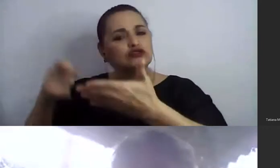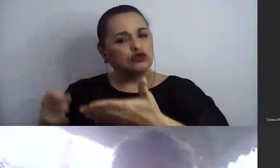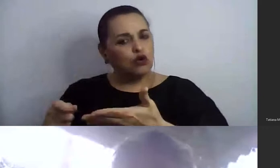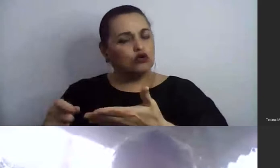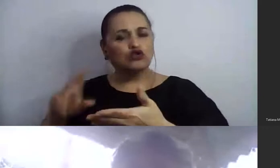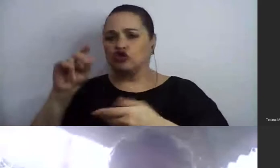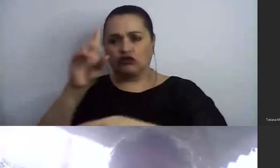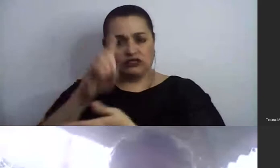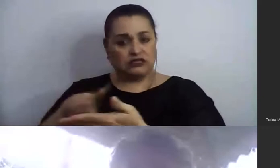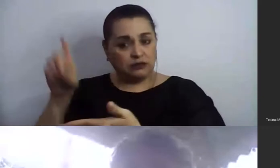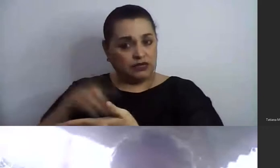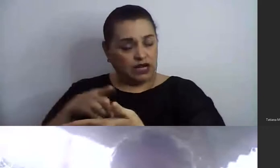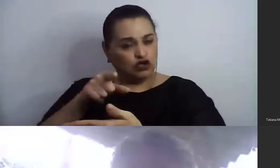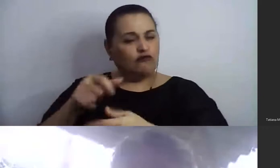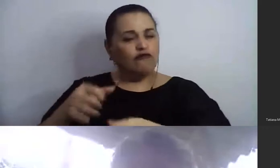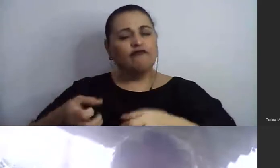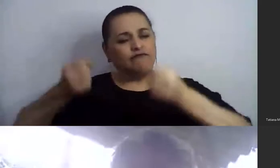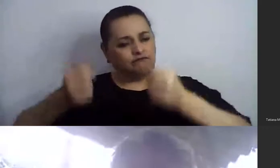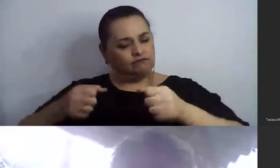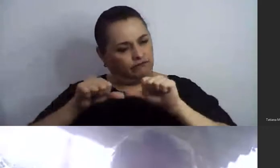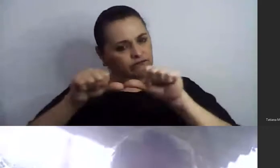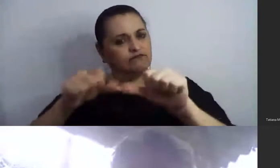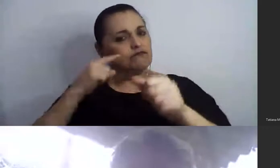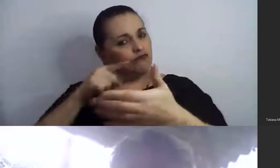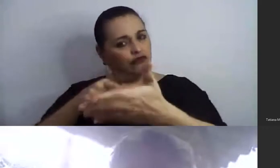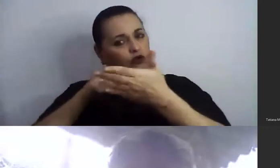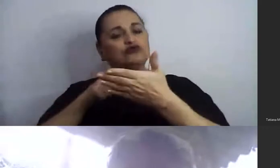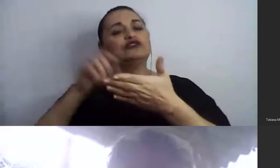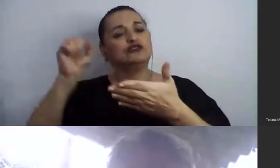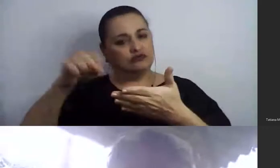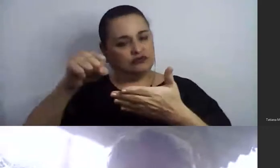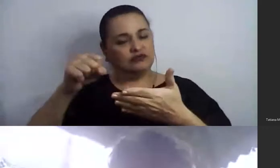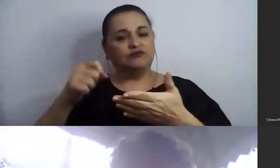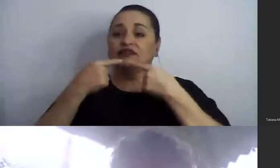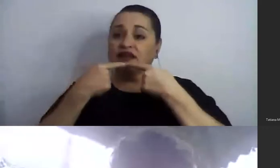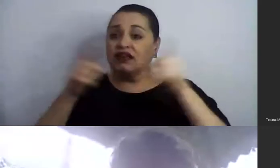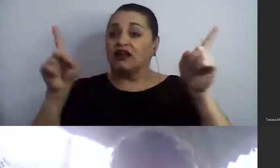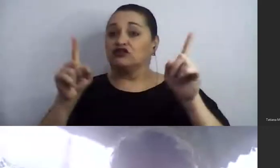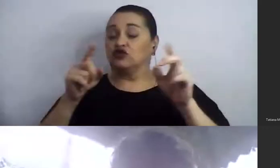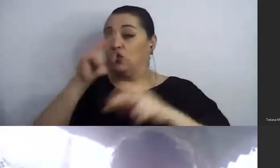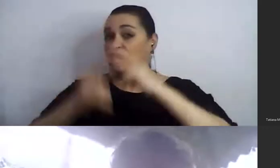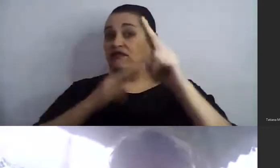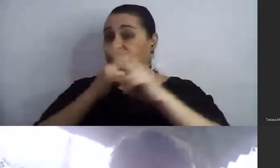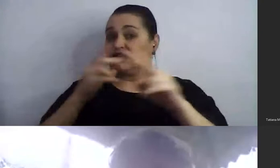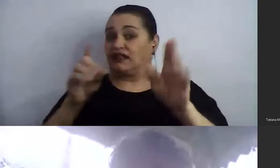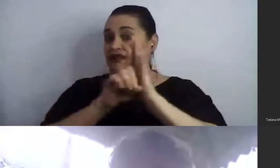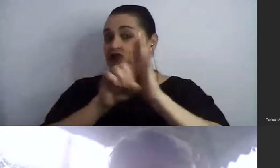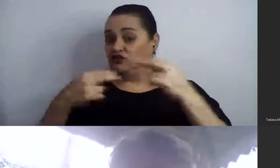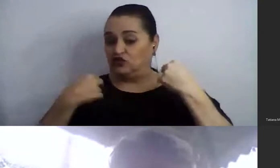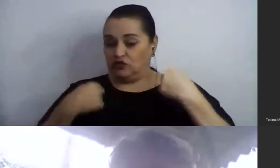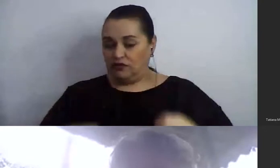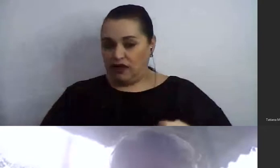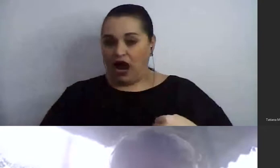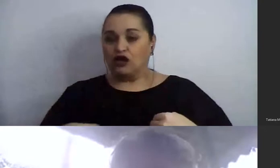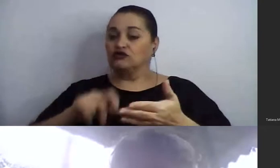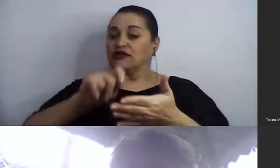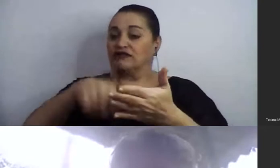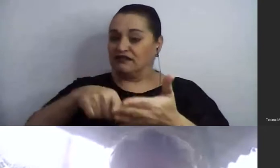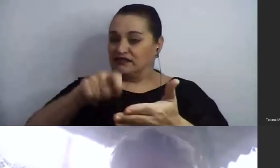discriminación fueron firmemente reconocidos la declaración universal de los derechos humanos y los tratados